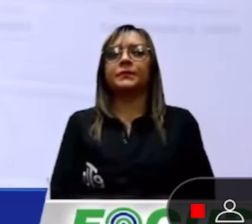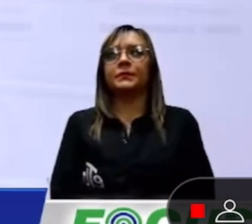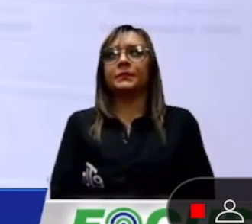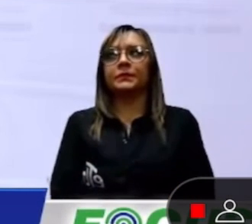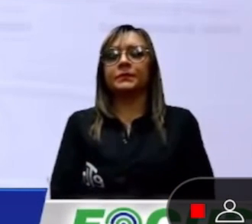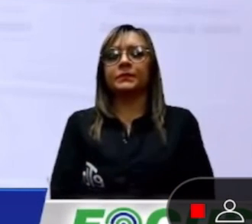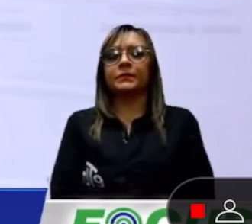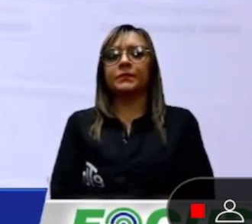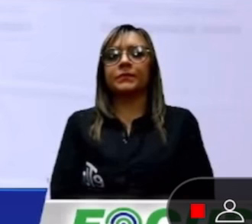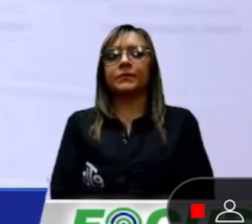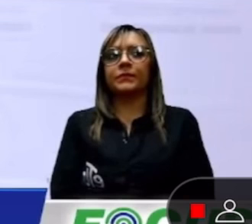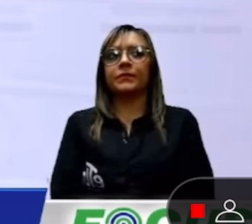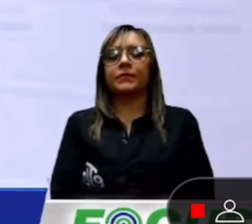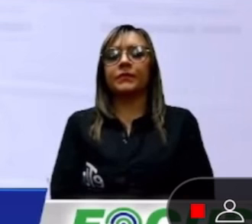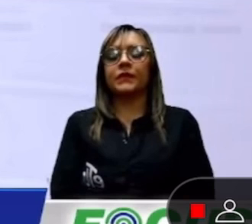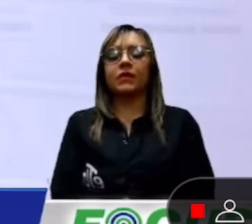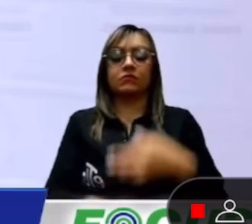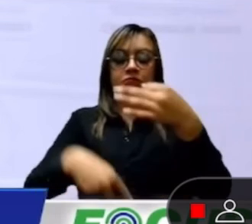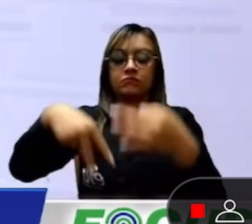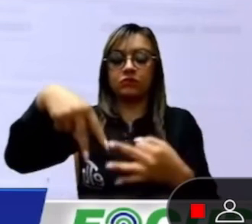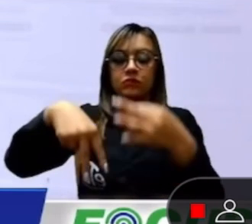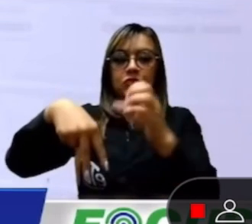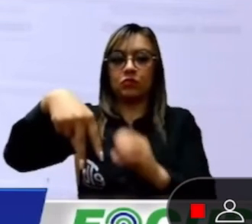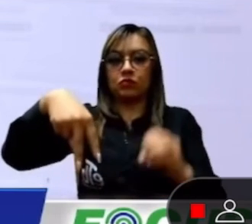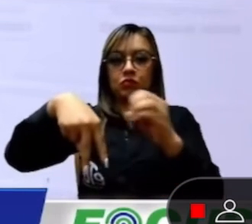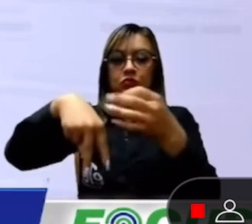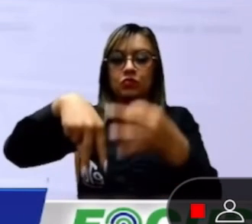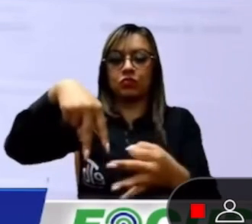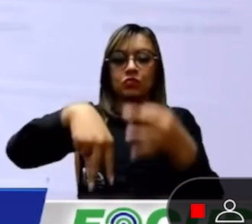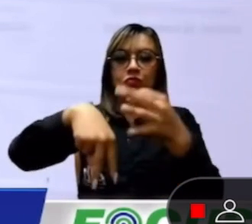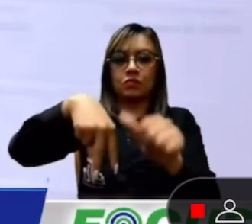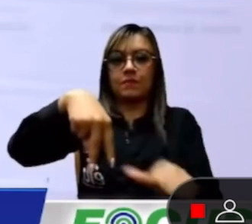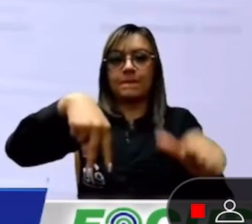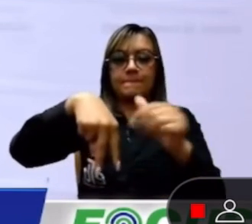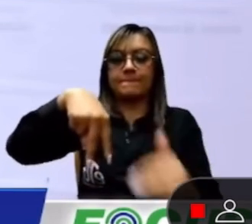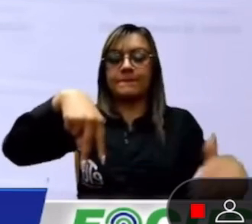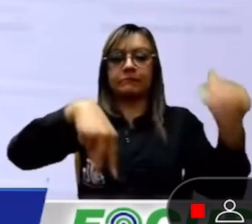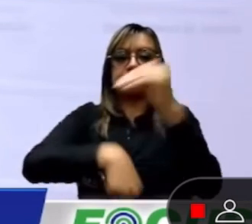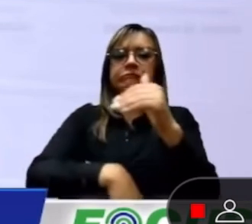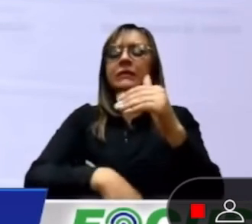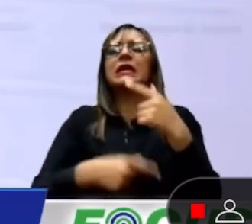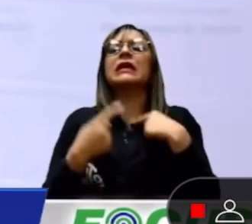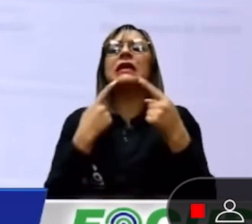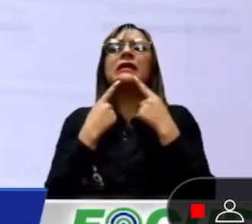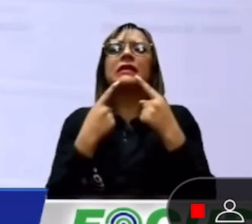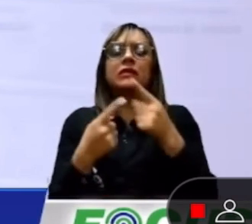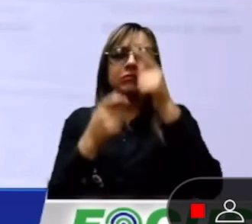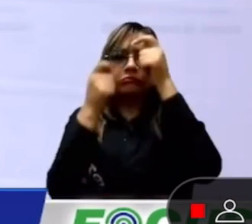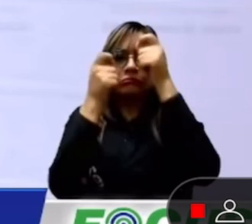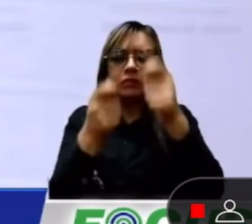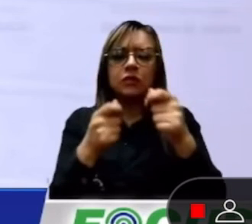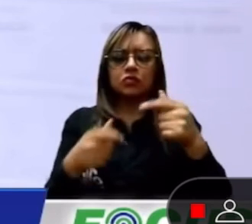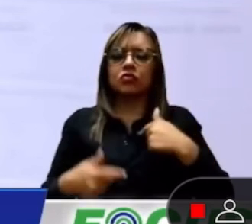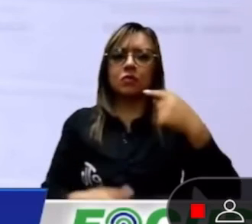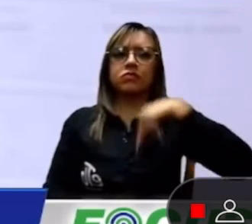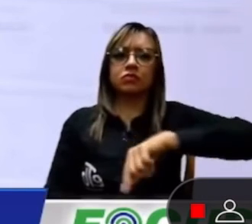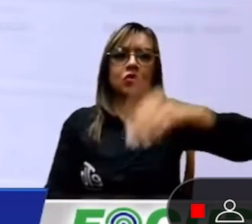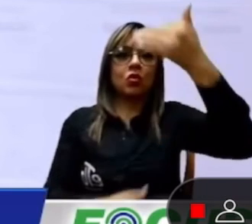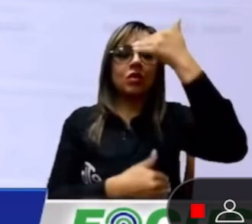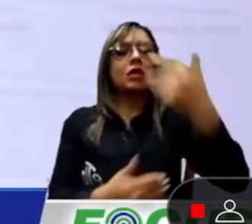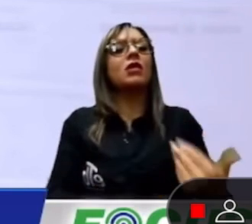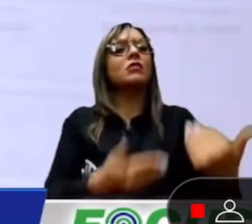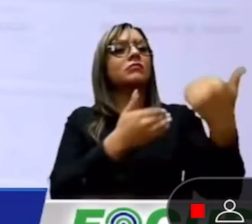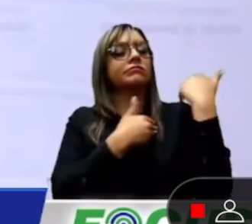sano honorables magistradas honorables magistrados quiero finalizar diciéndoles que soy consciente de la